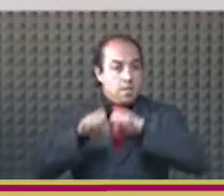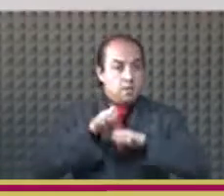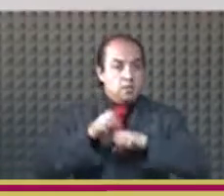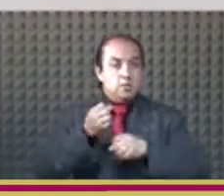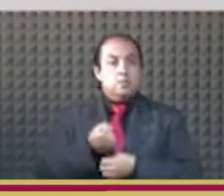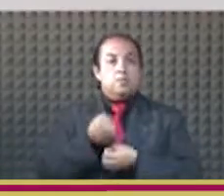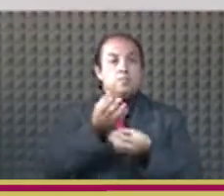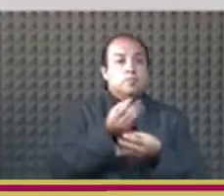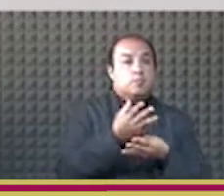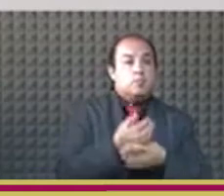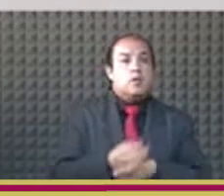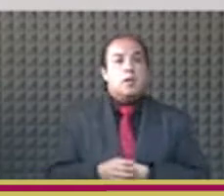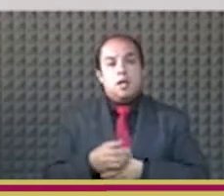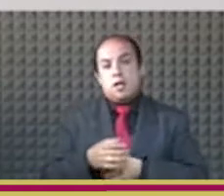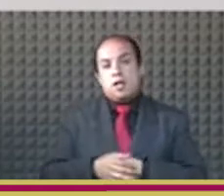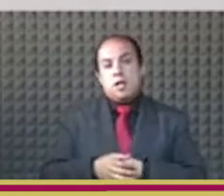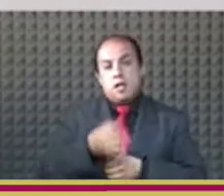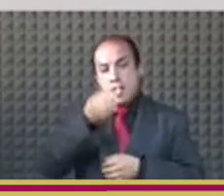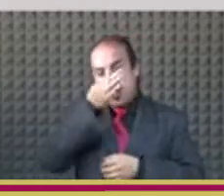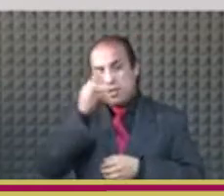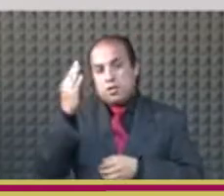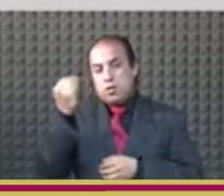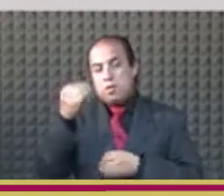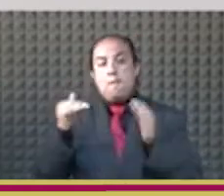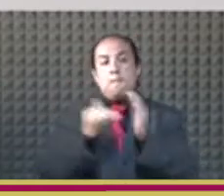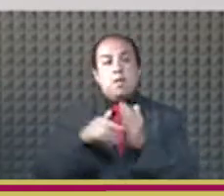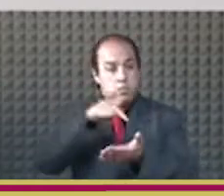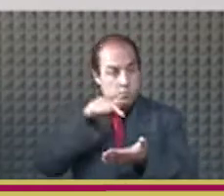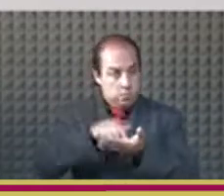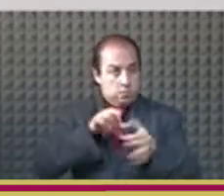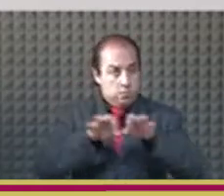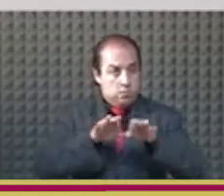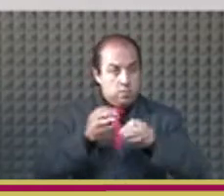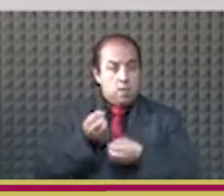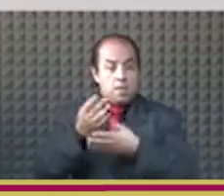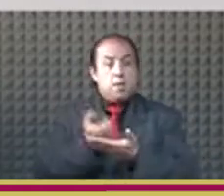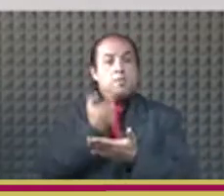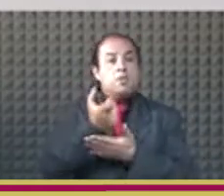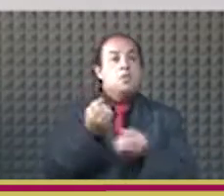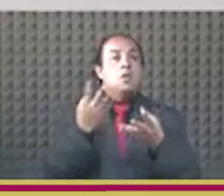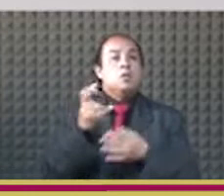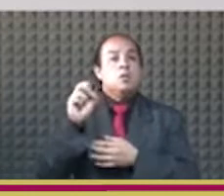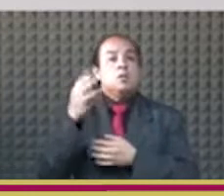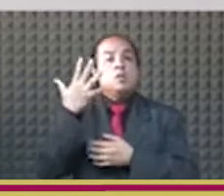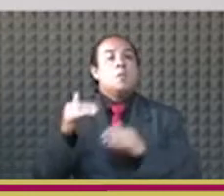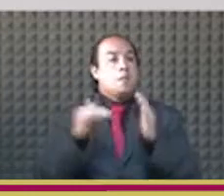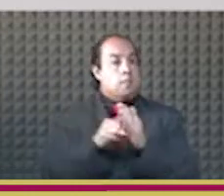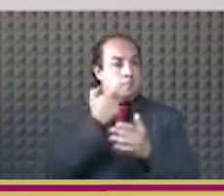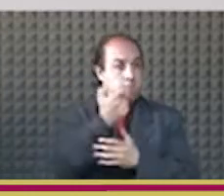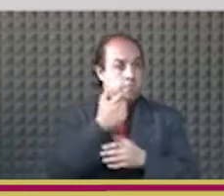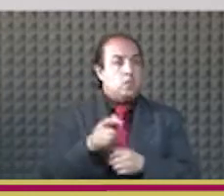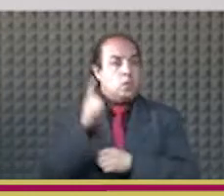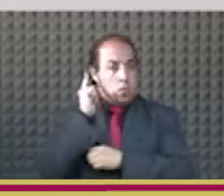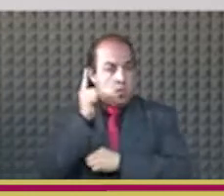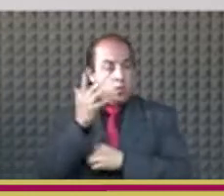están ofreciendo cerca de 9 mil plazas vacantes y que ofrecen salarios de hasta 35 mil pesos.